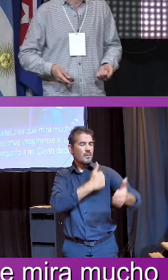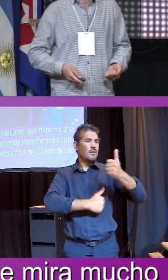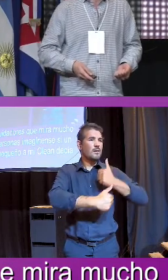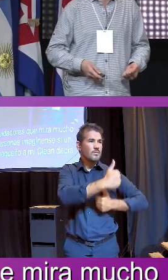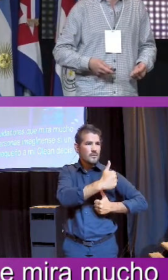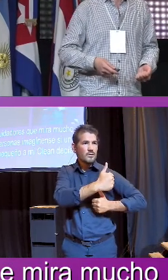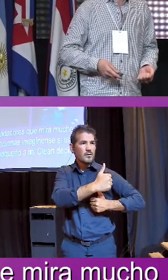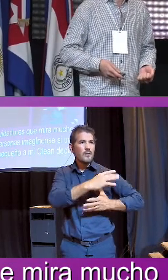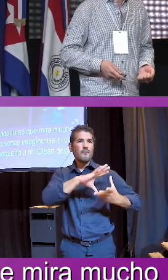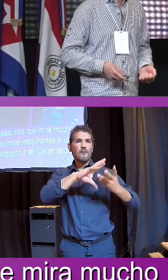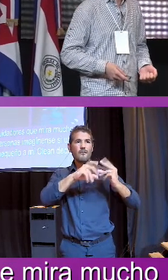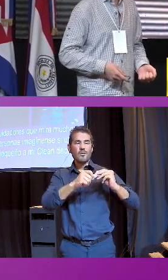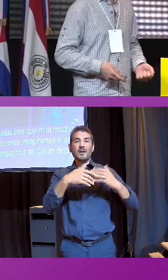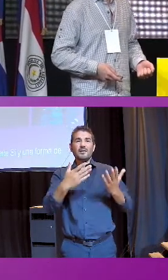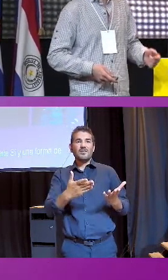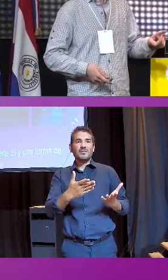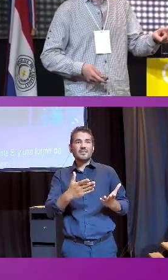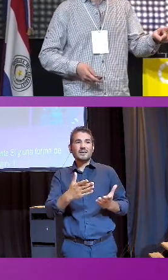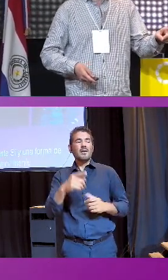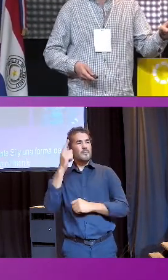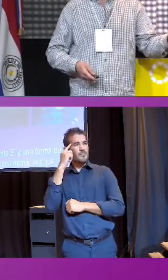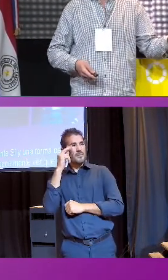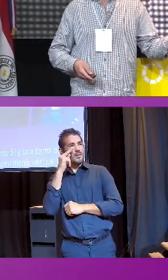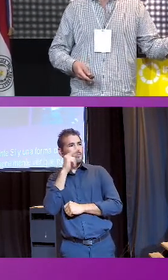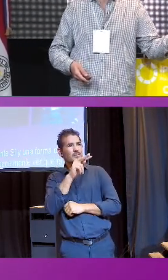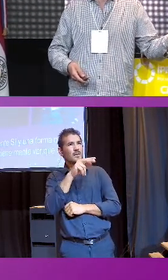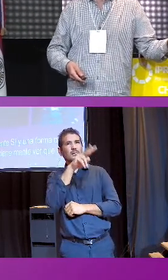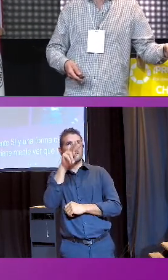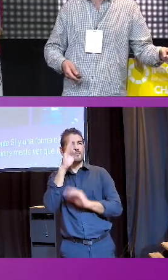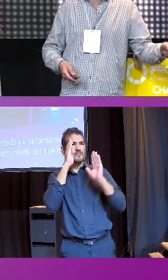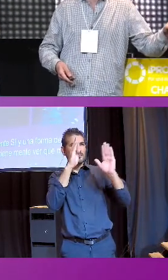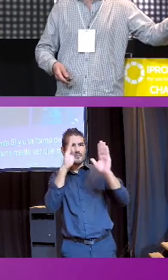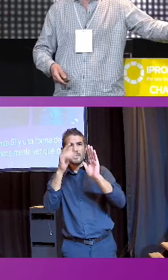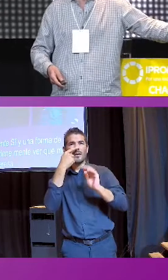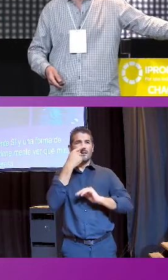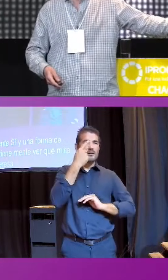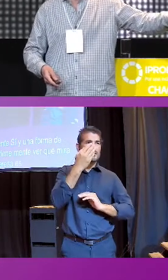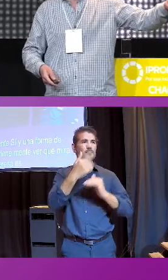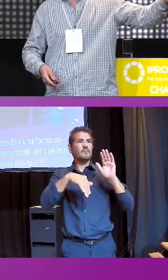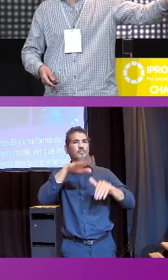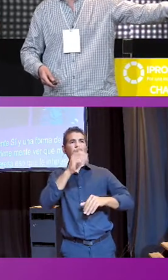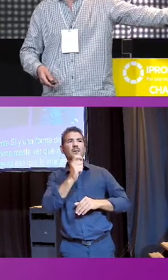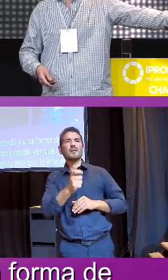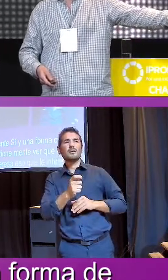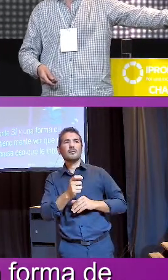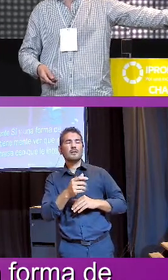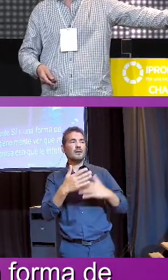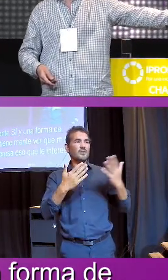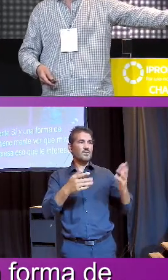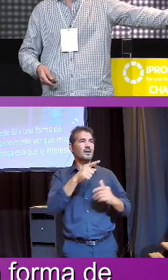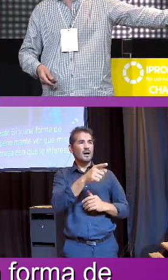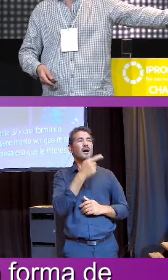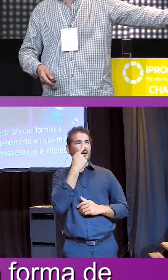una forma de tratar de empezar a entender qué tiene en mente es ver qué mira, a qué le presta atención, qué le interesa. Eso que le interesa significa algo para